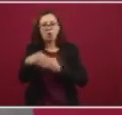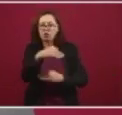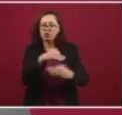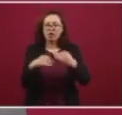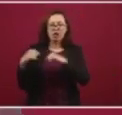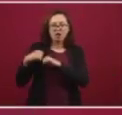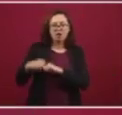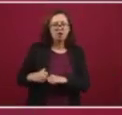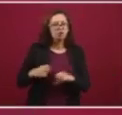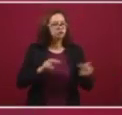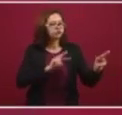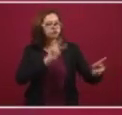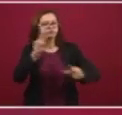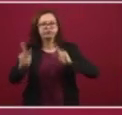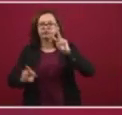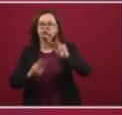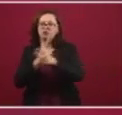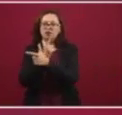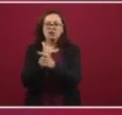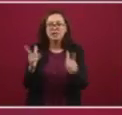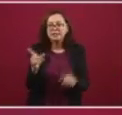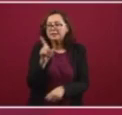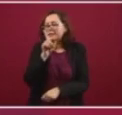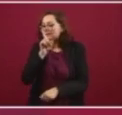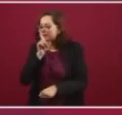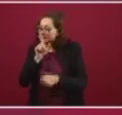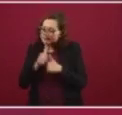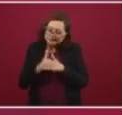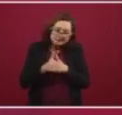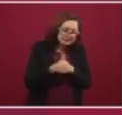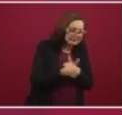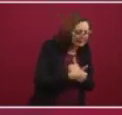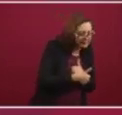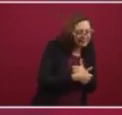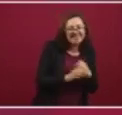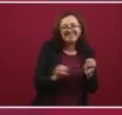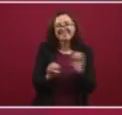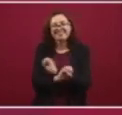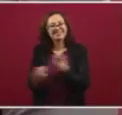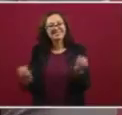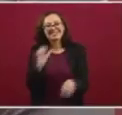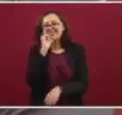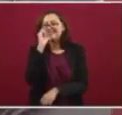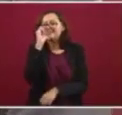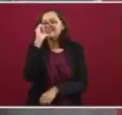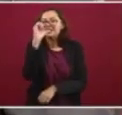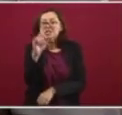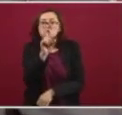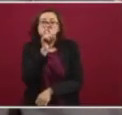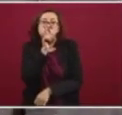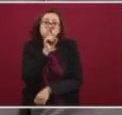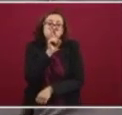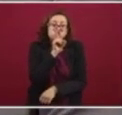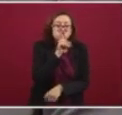nada de sigilo, nada de secreto, nada de acuerdos en